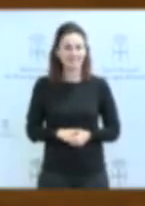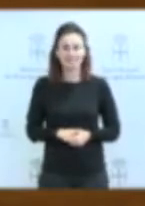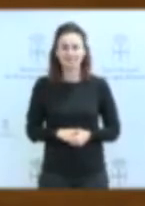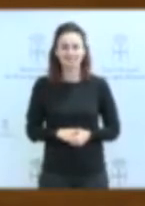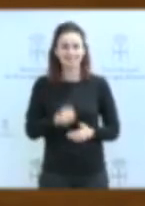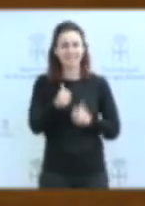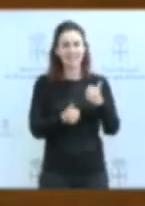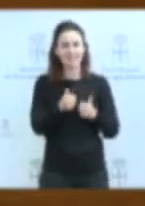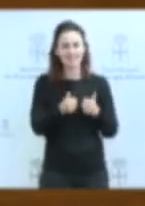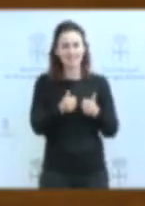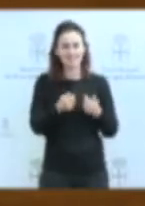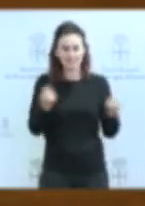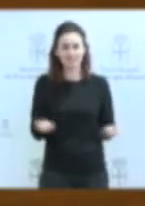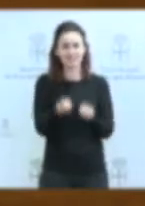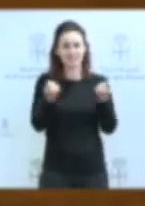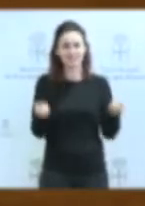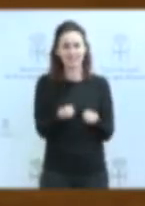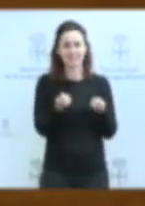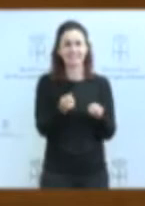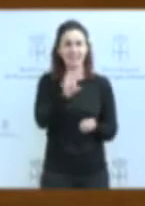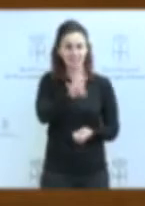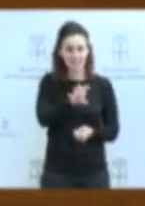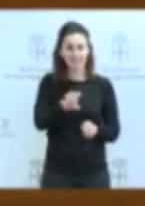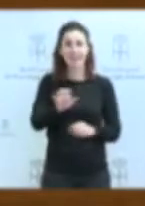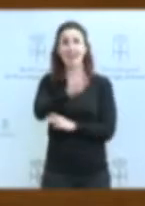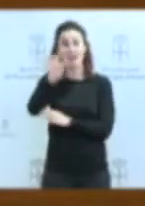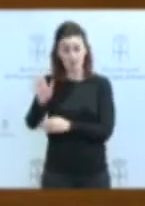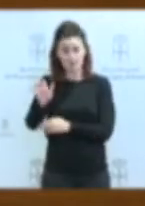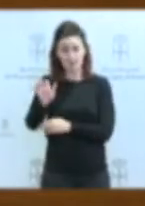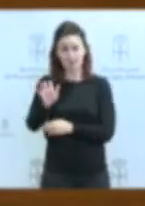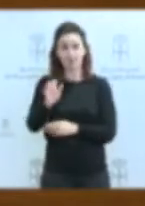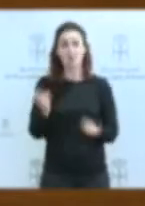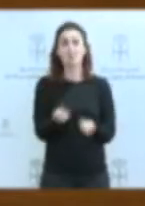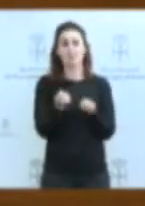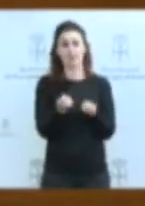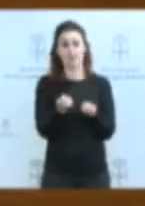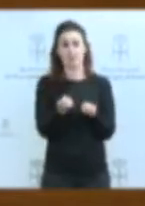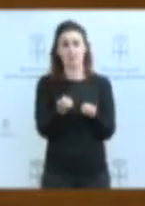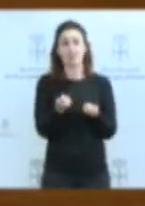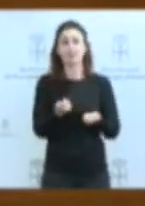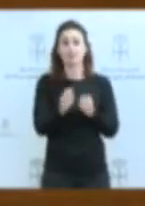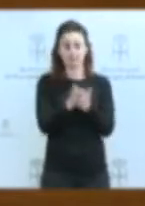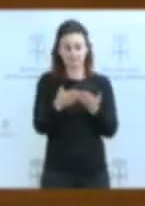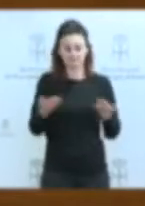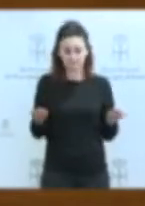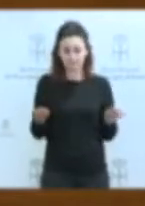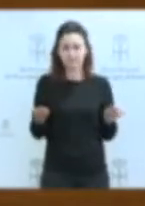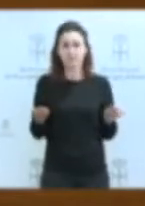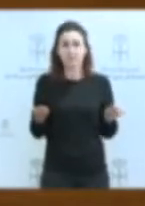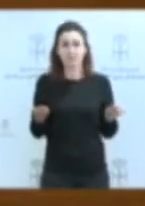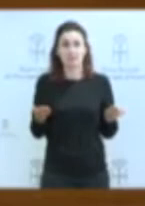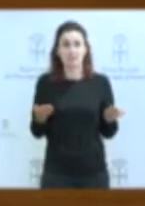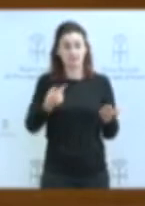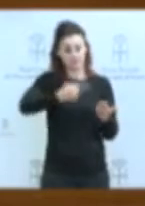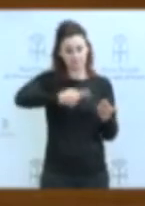europeo. En esas bases queda puesto de manifiesto cómo, digamos, los parámetros